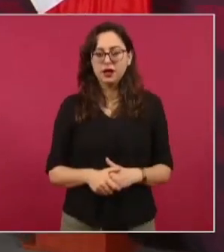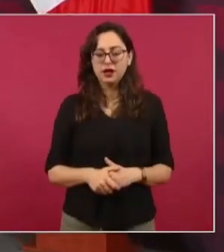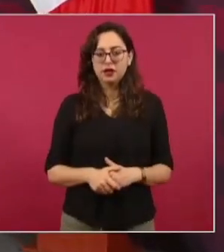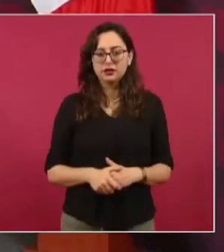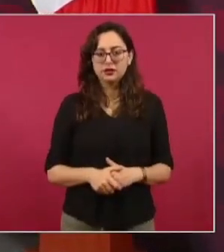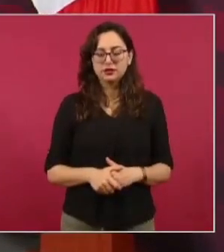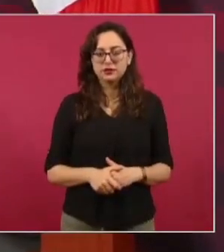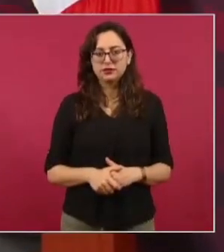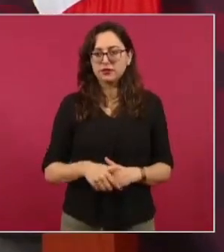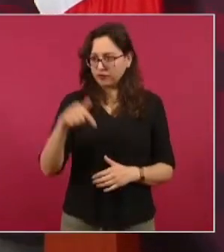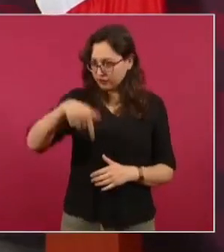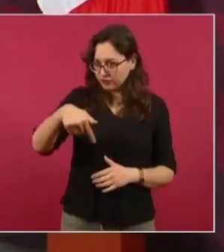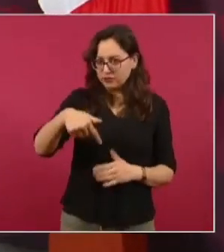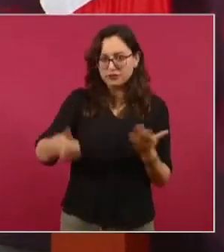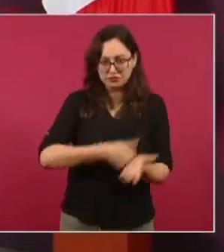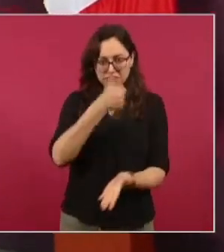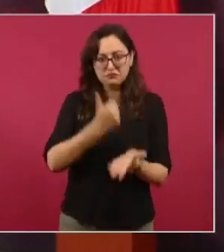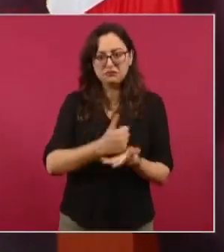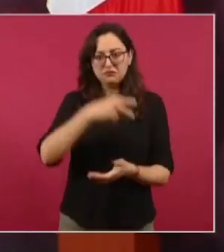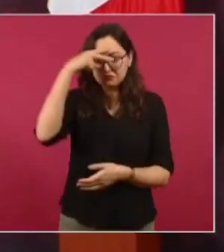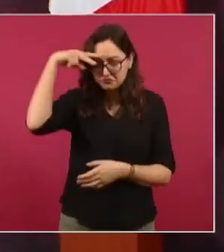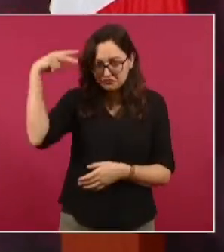aquí en la Ciudad de México